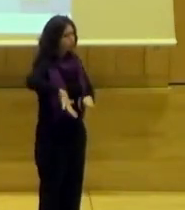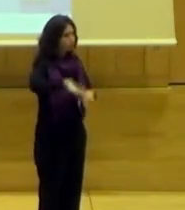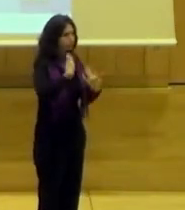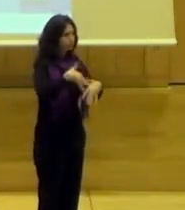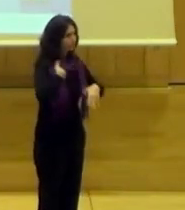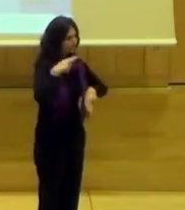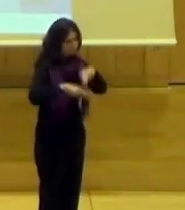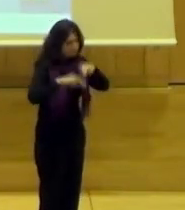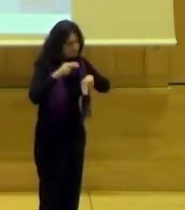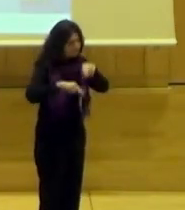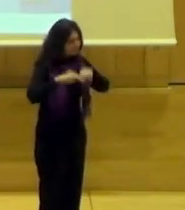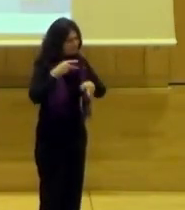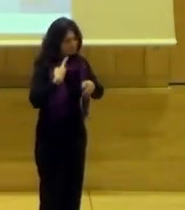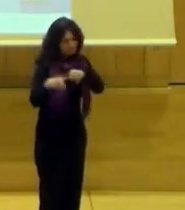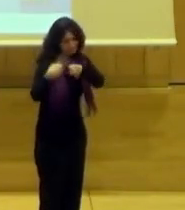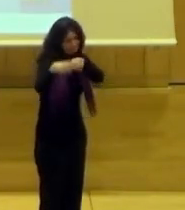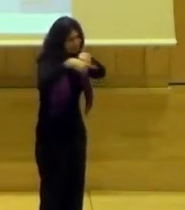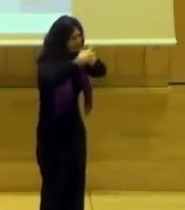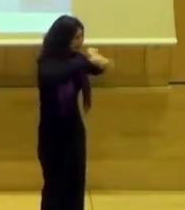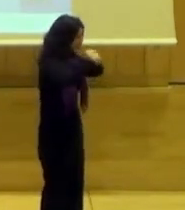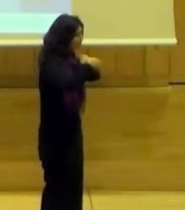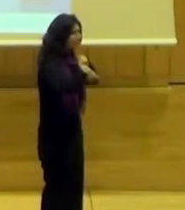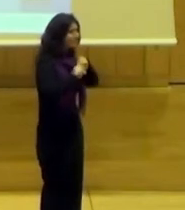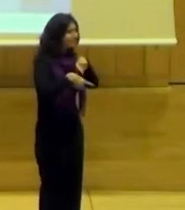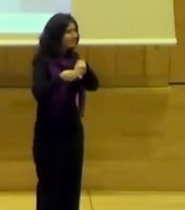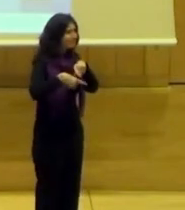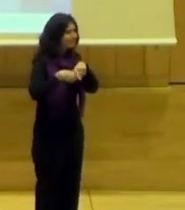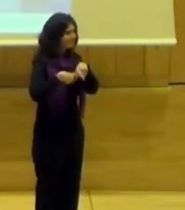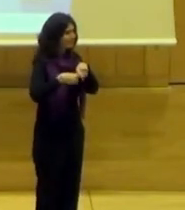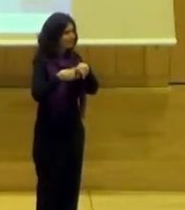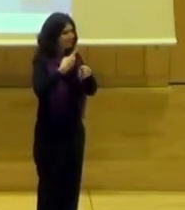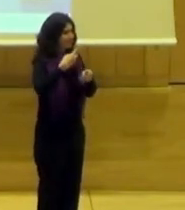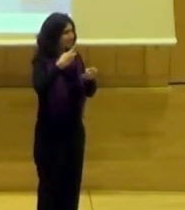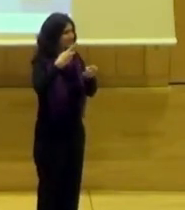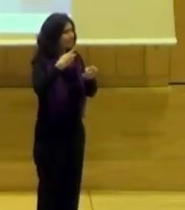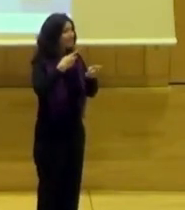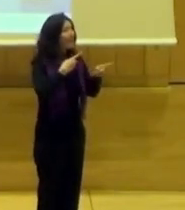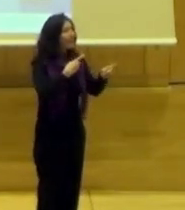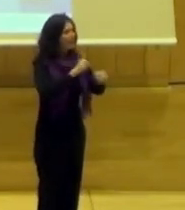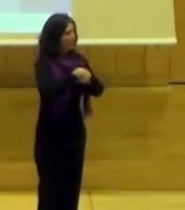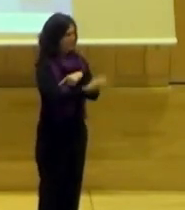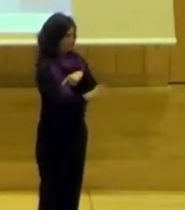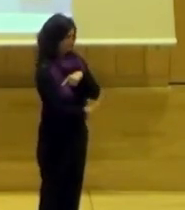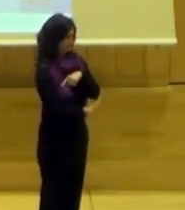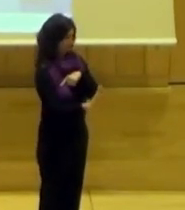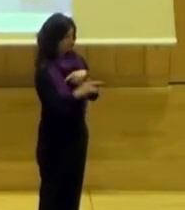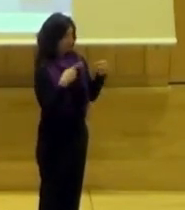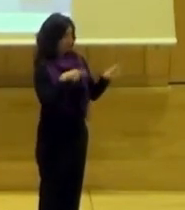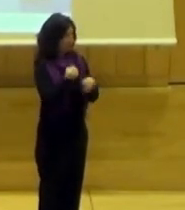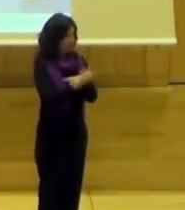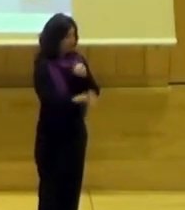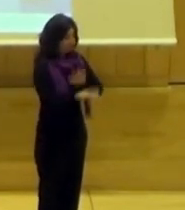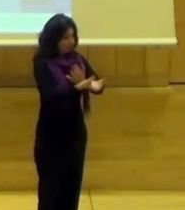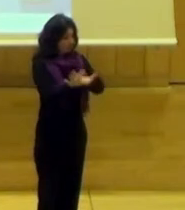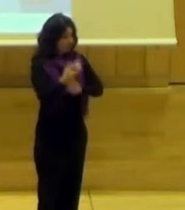de actuaciones muy dispares y que tienen su origen en posguerra. A partir de la posguerra, los distintos ayuntamientos que